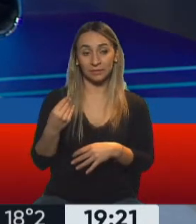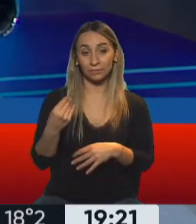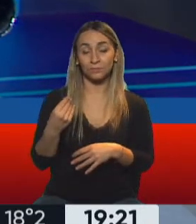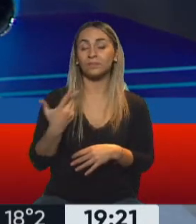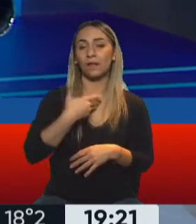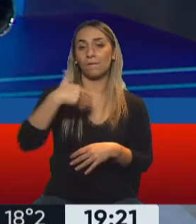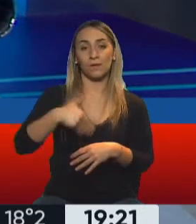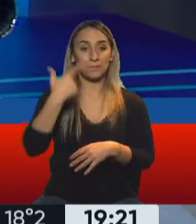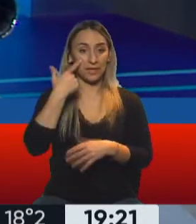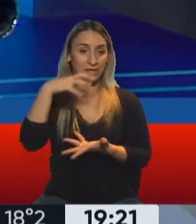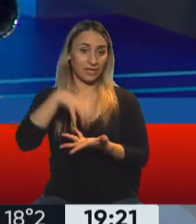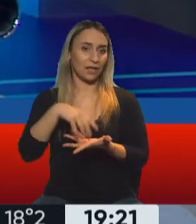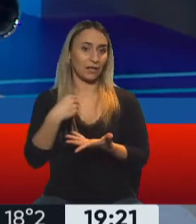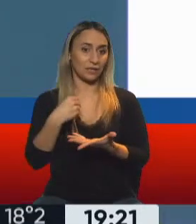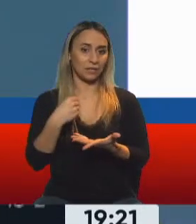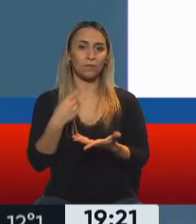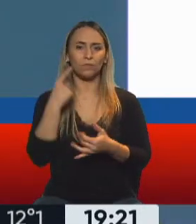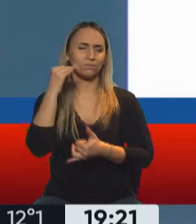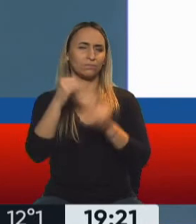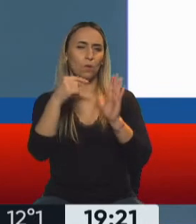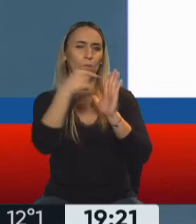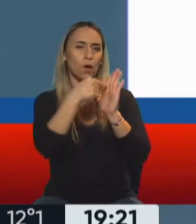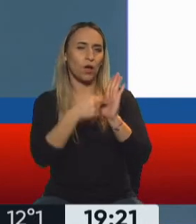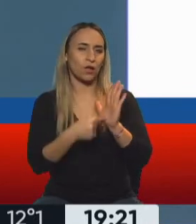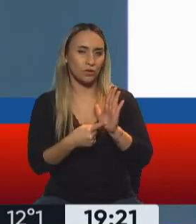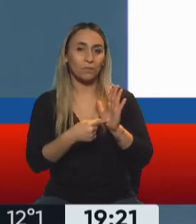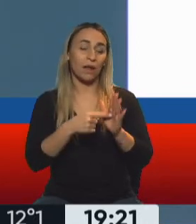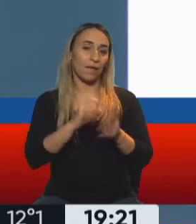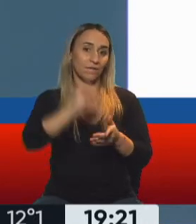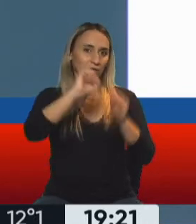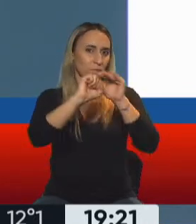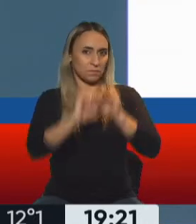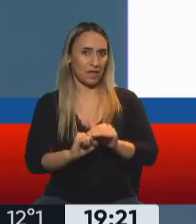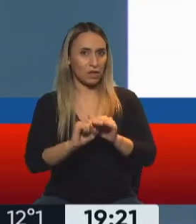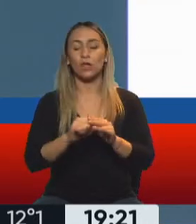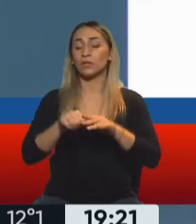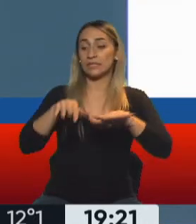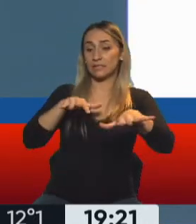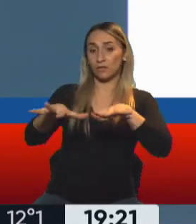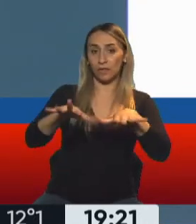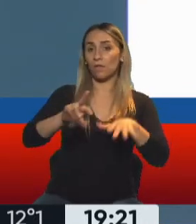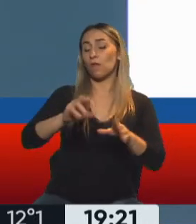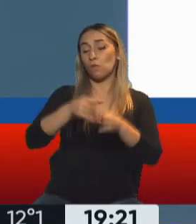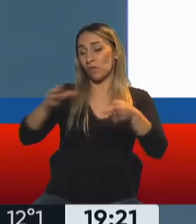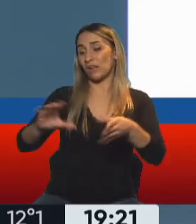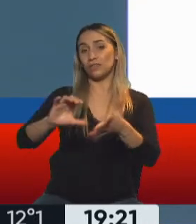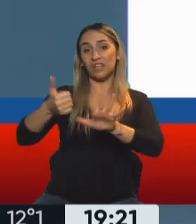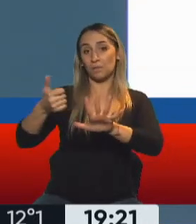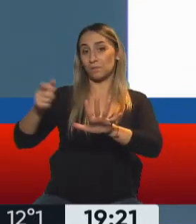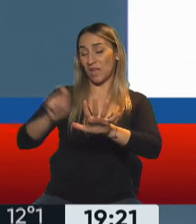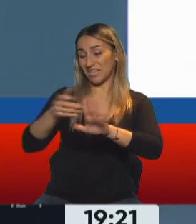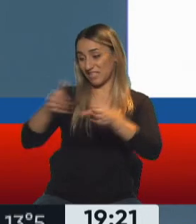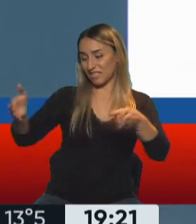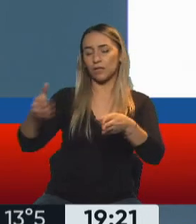el Fondo Monetario Internacional es hacer hincapié en las políticas para bajar la inflación en un contexto de segundo semestre, en donde sí o sí el gobierno dice